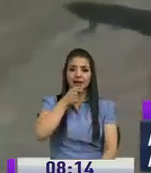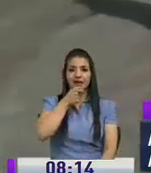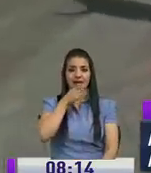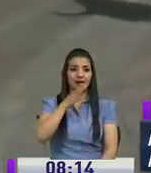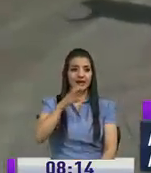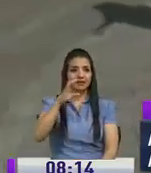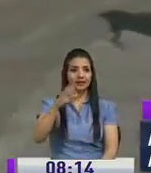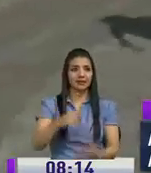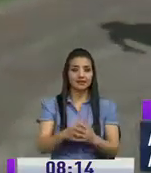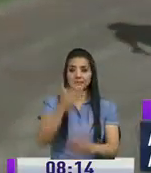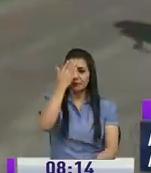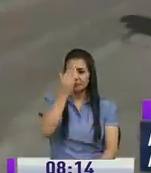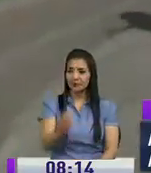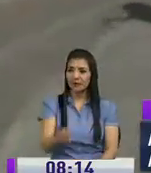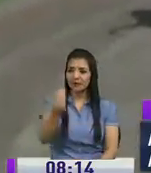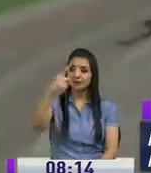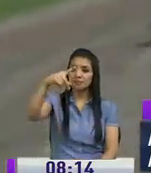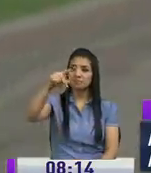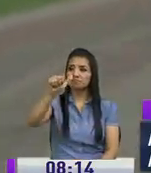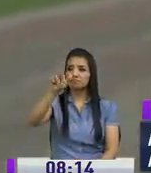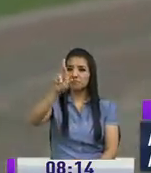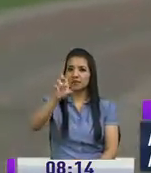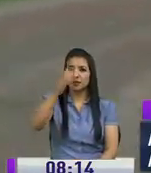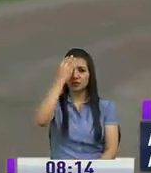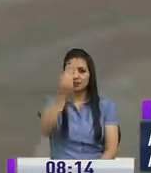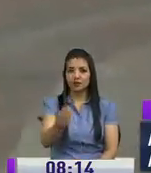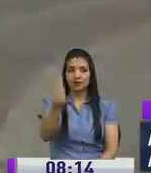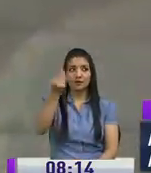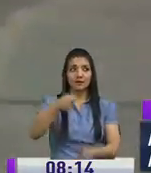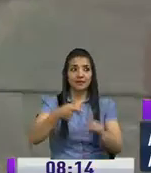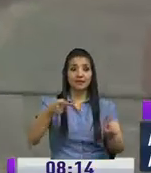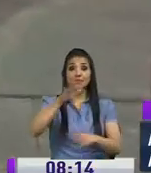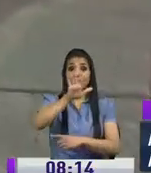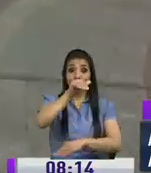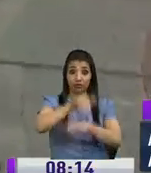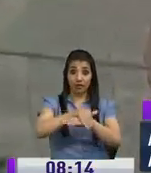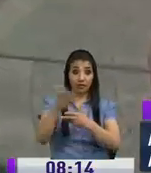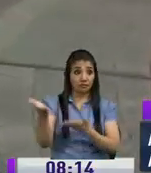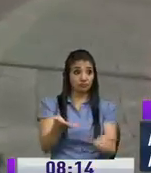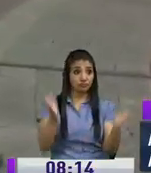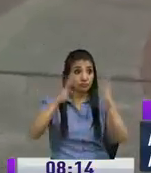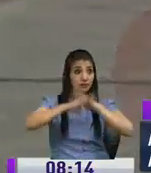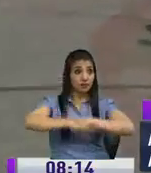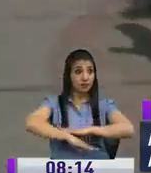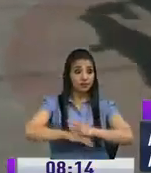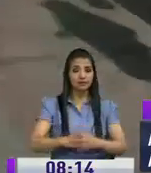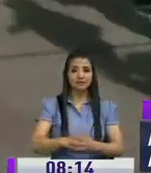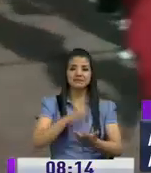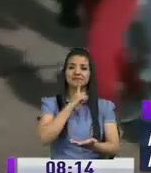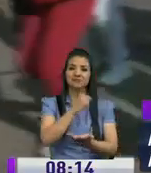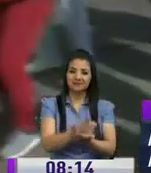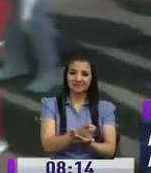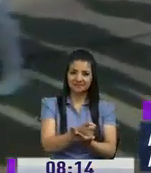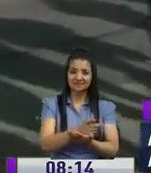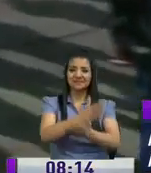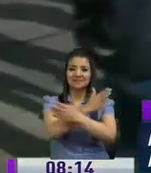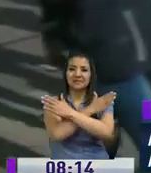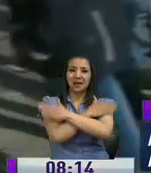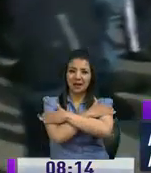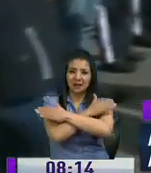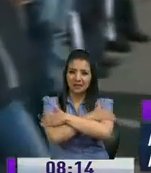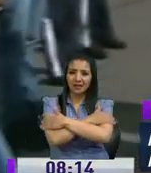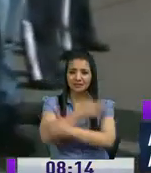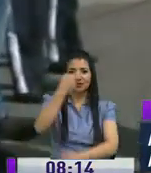haber. Pedrito, buenos días. Cuéntanos entonces, desde las 5 de la tarde, evento gratuito. Así es, mi querida Andrea, un abrazo para el